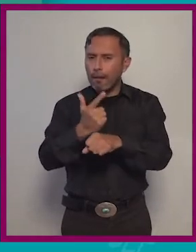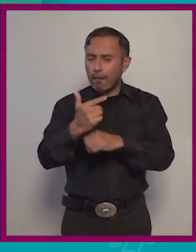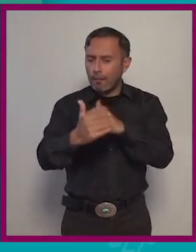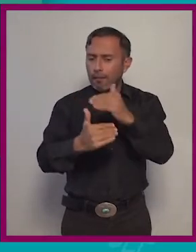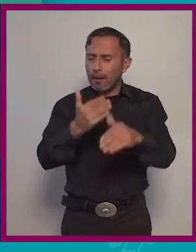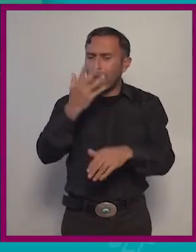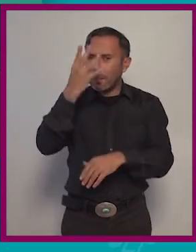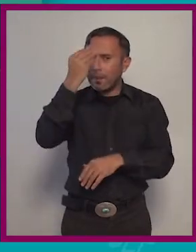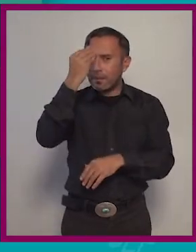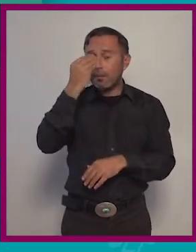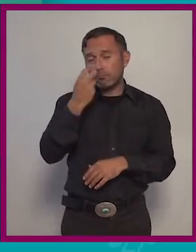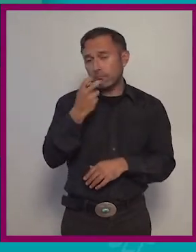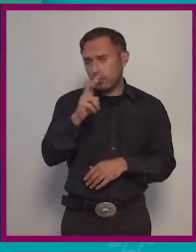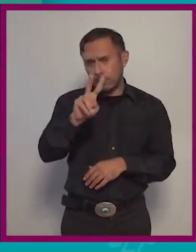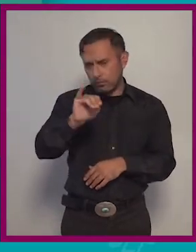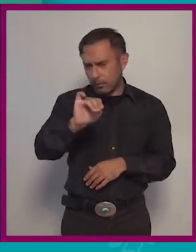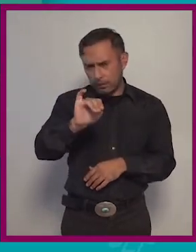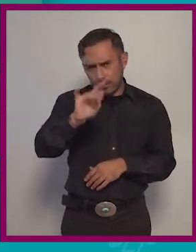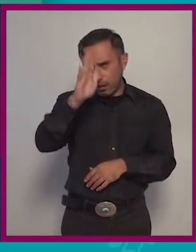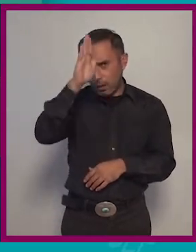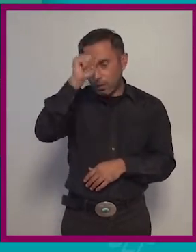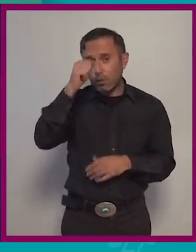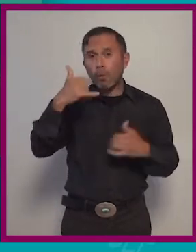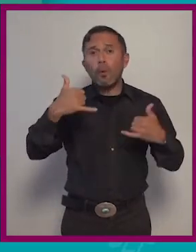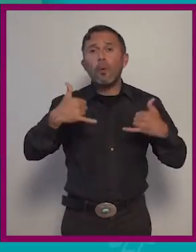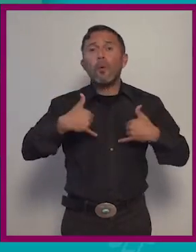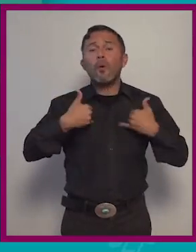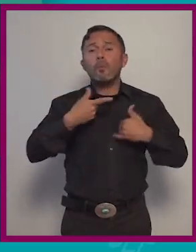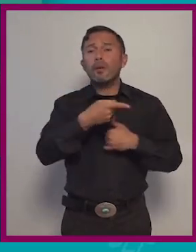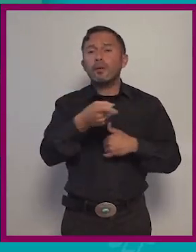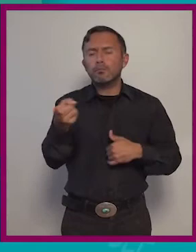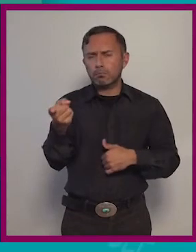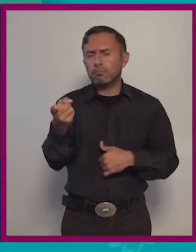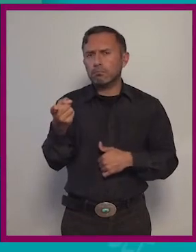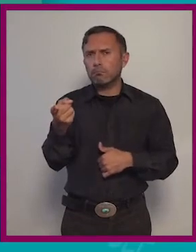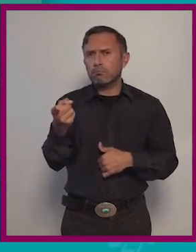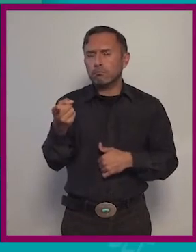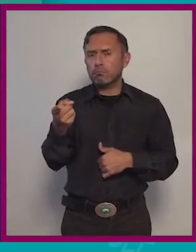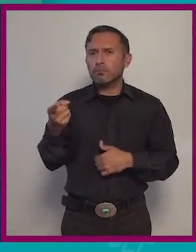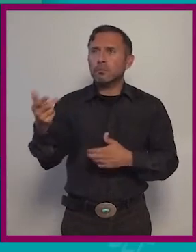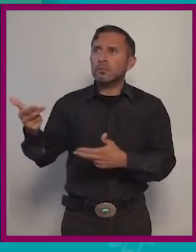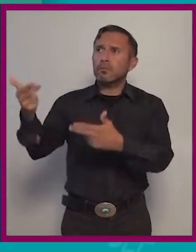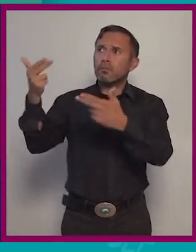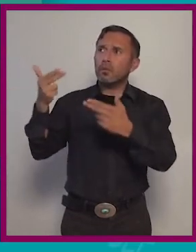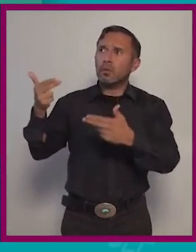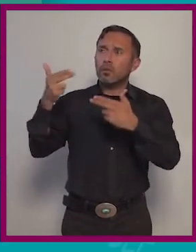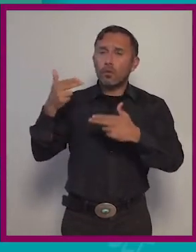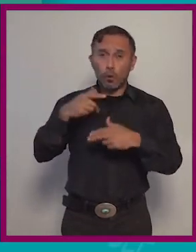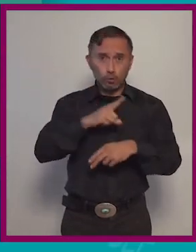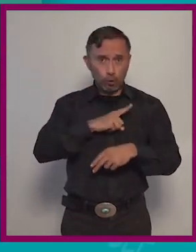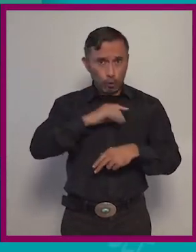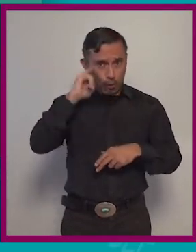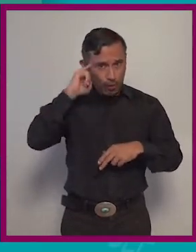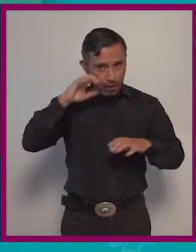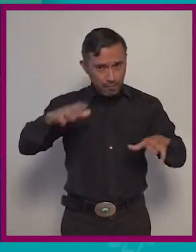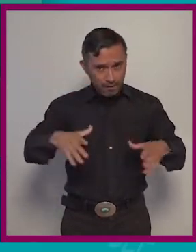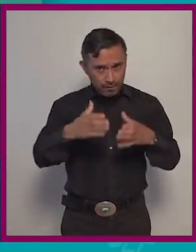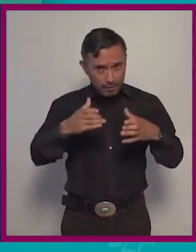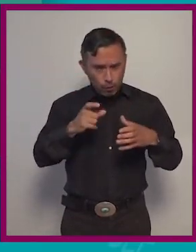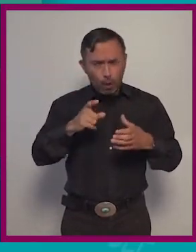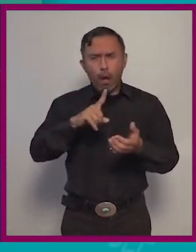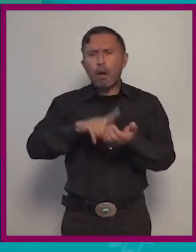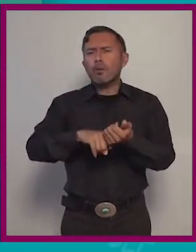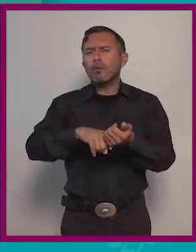acuerdo que los jóvenes deben transformar no solo el oficio de la alfarería, ¿no? Sino todos